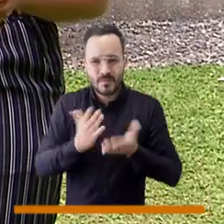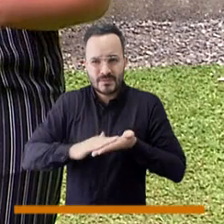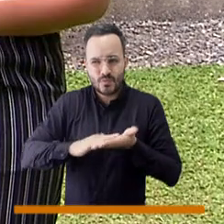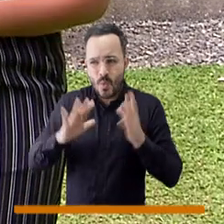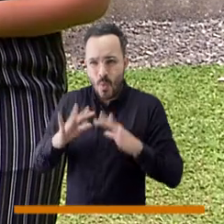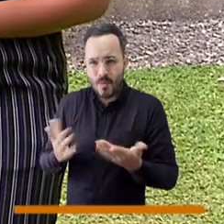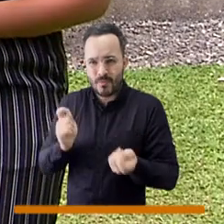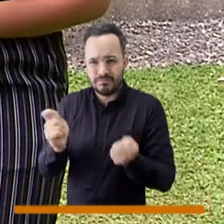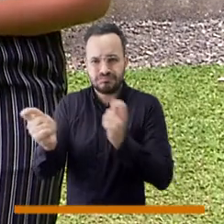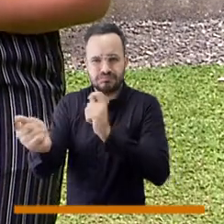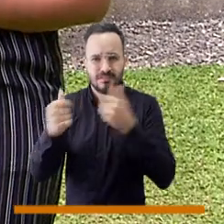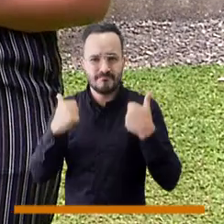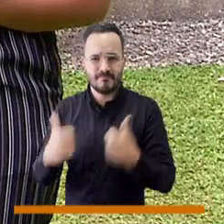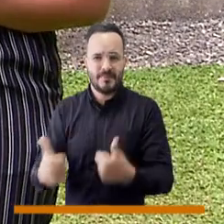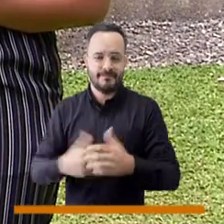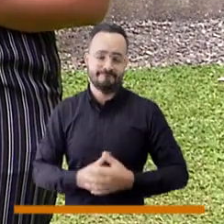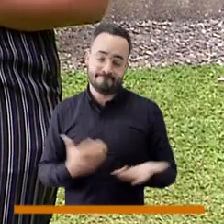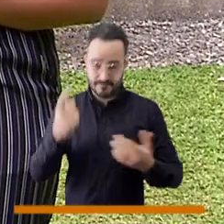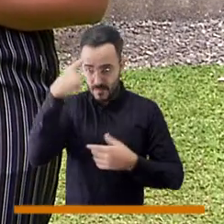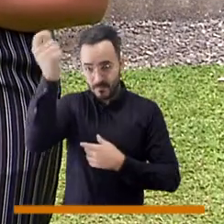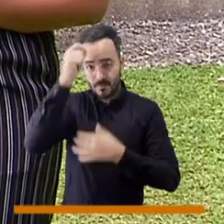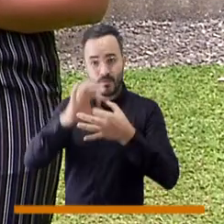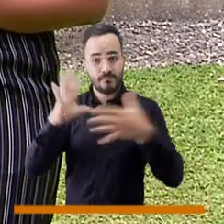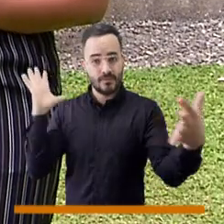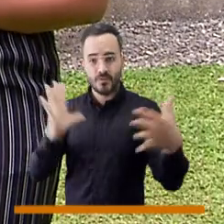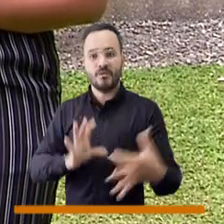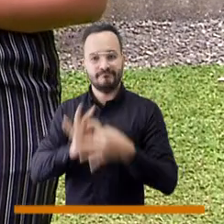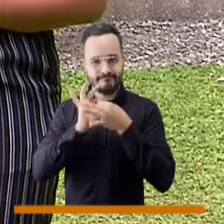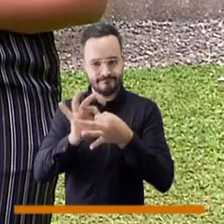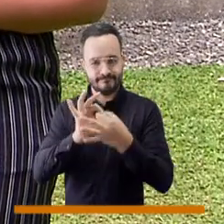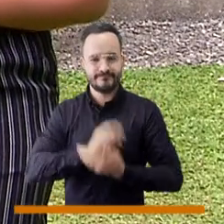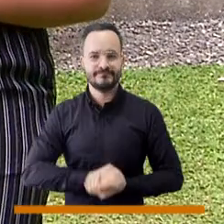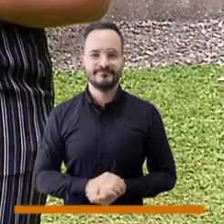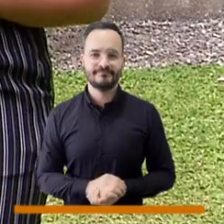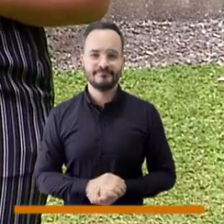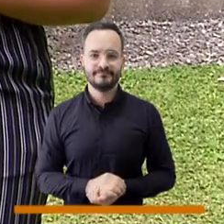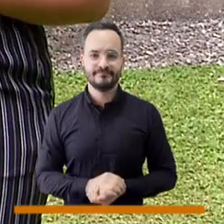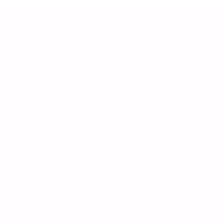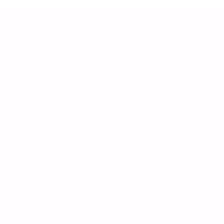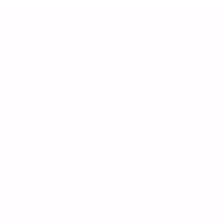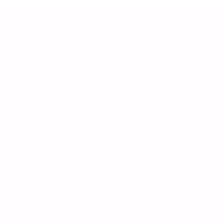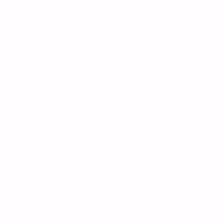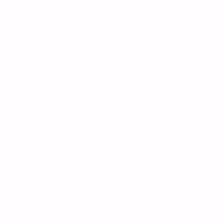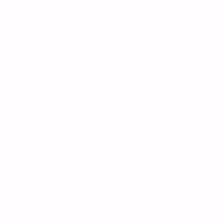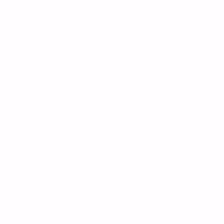distintas soluciones para una sana convivencia, porque el consejo somos tú y yo.